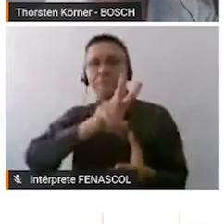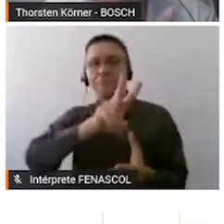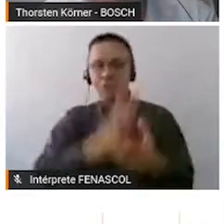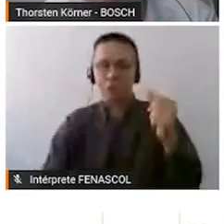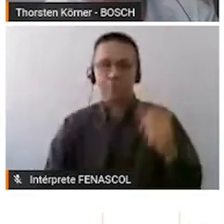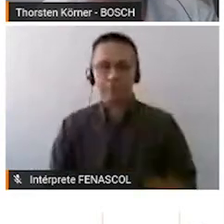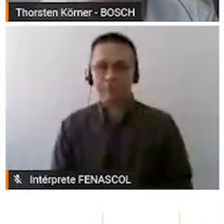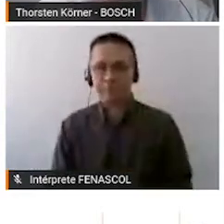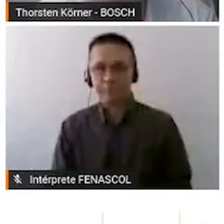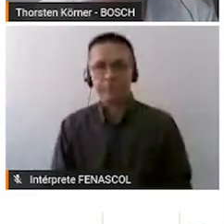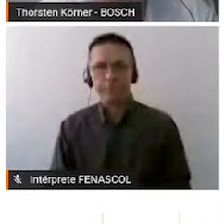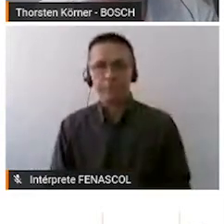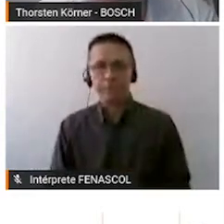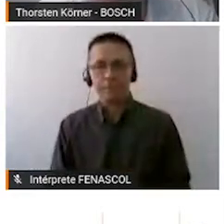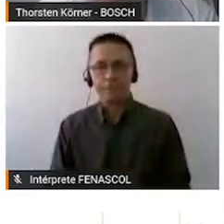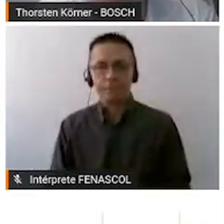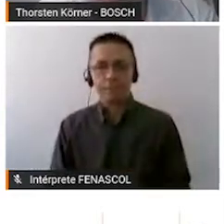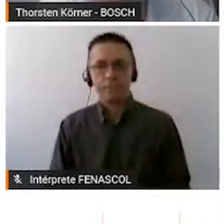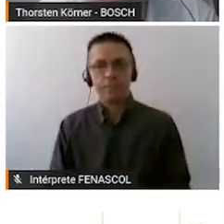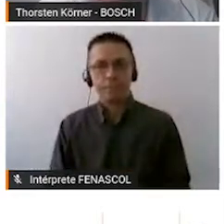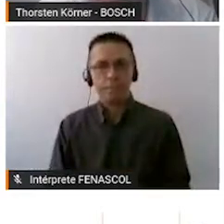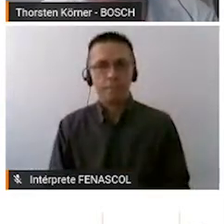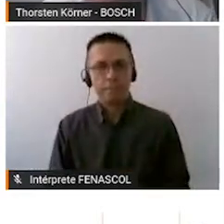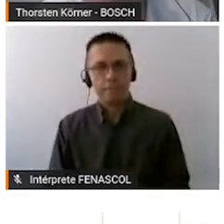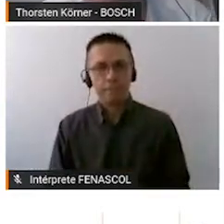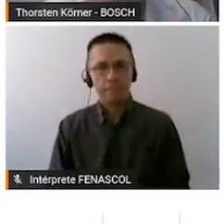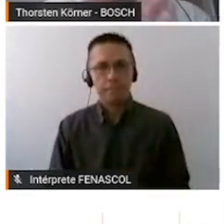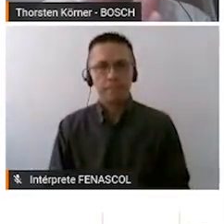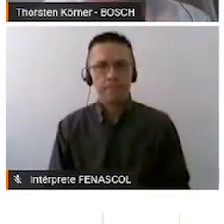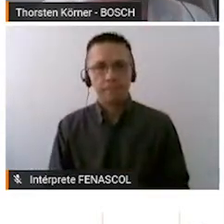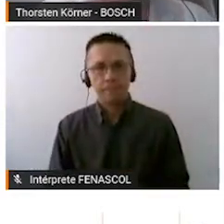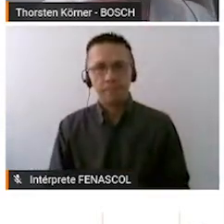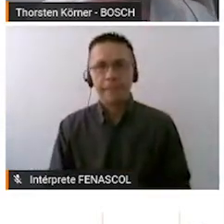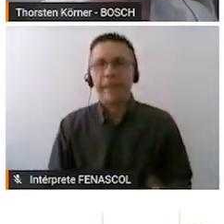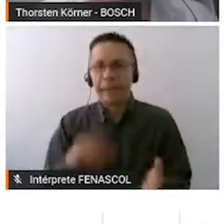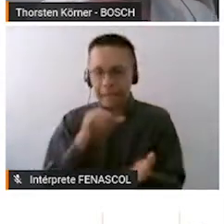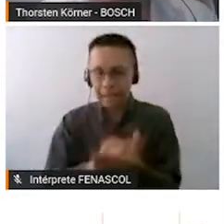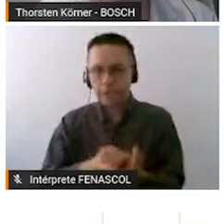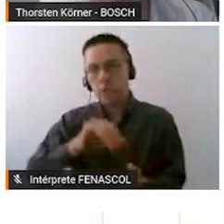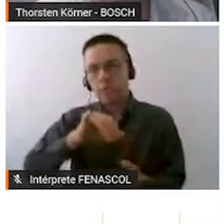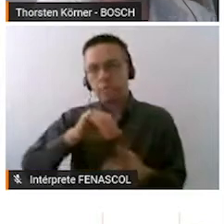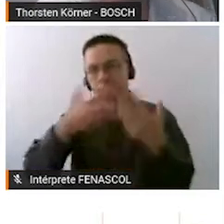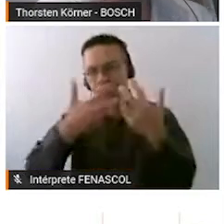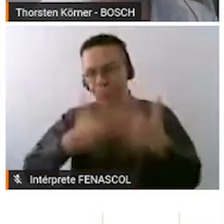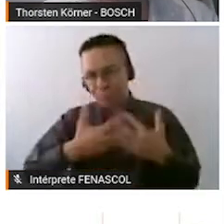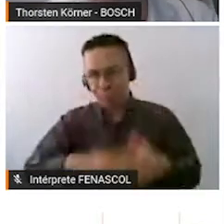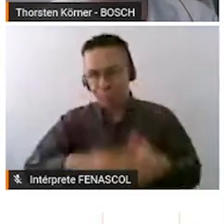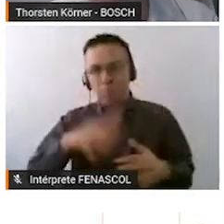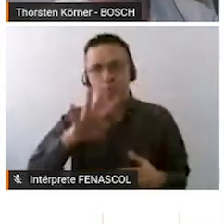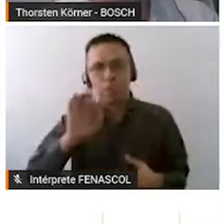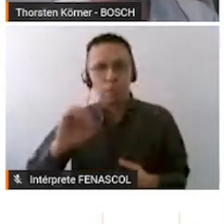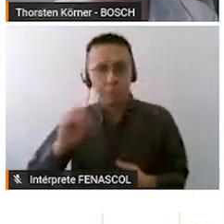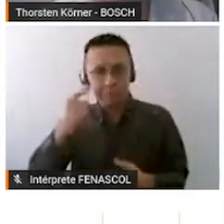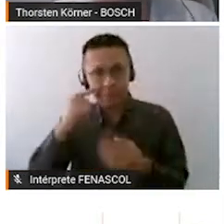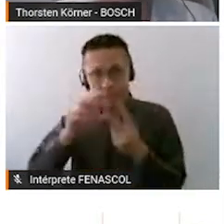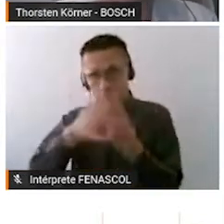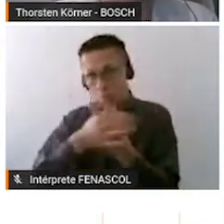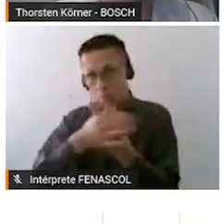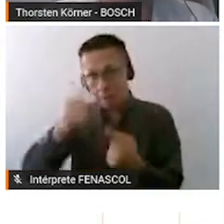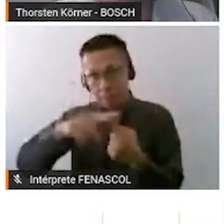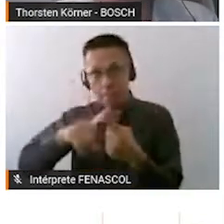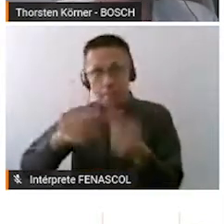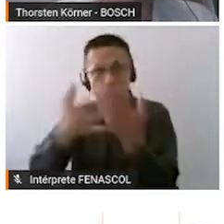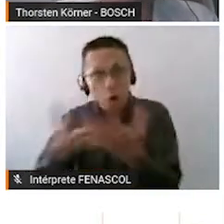la dualidad que nosotros tenemos cuando hablamos de Industria 4.0. Por una parte, los objetos, por otra parte, las